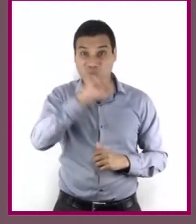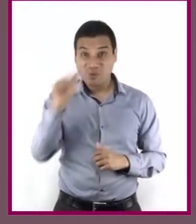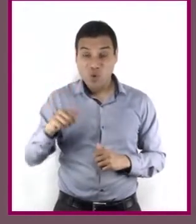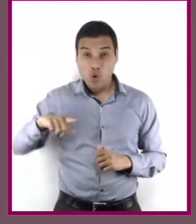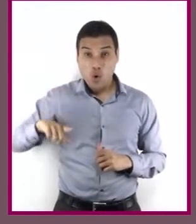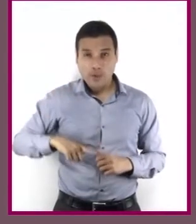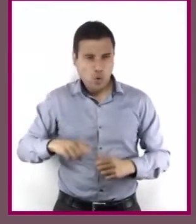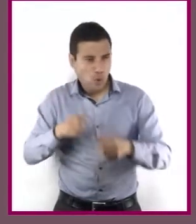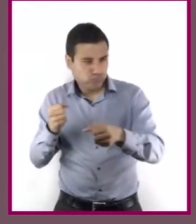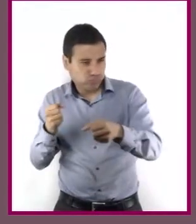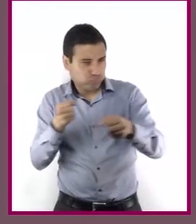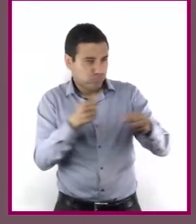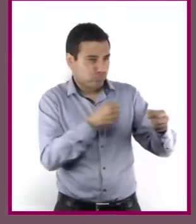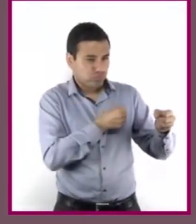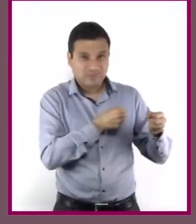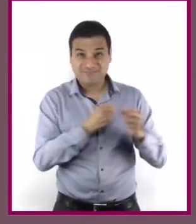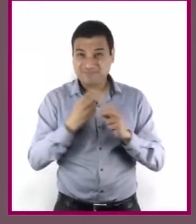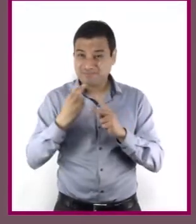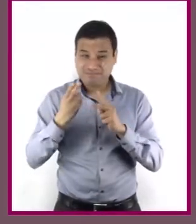matanza.